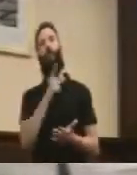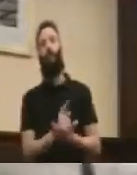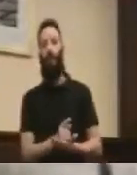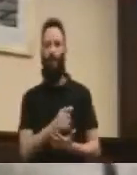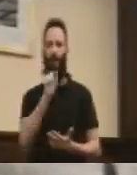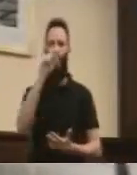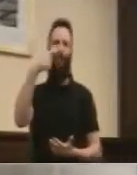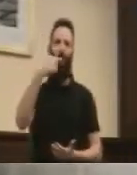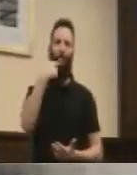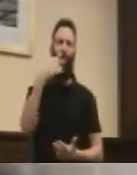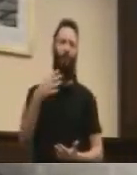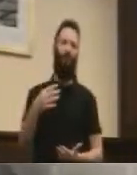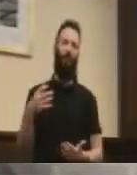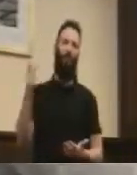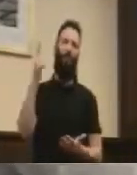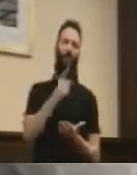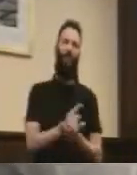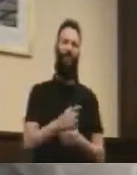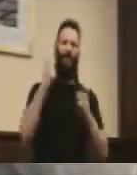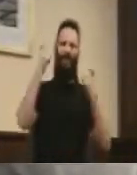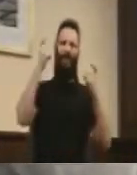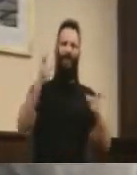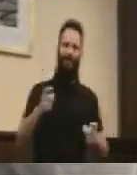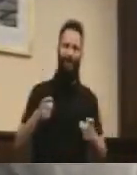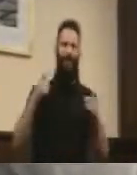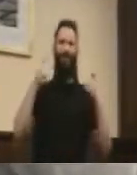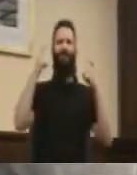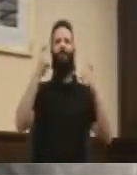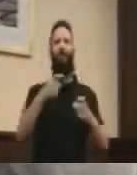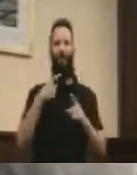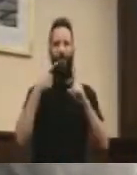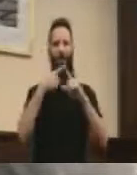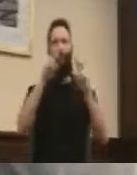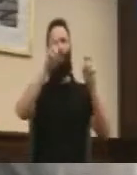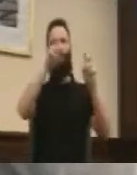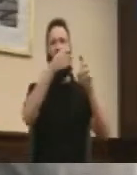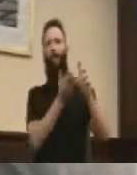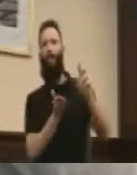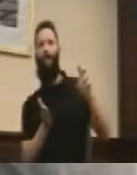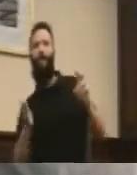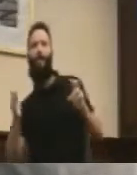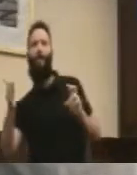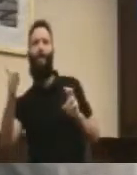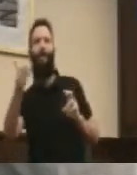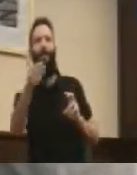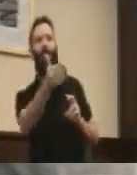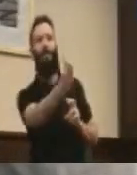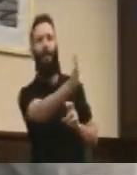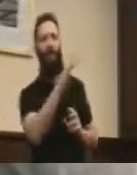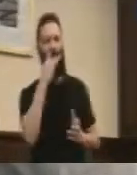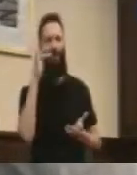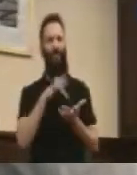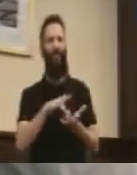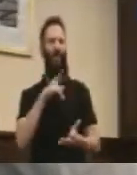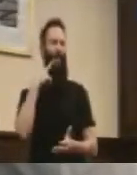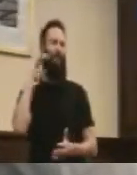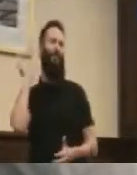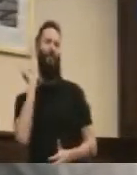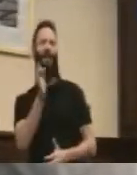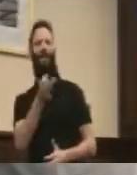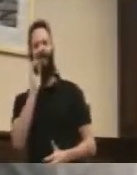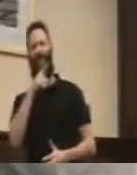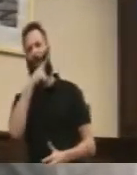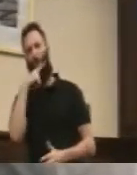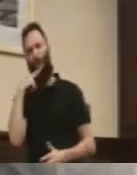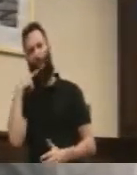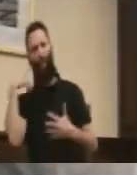Intento, qué malísimo intento de desviar el tema. ¿Cómo duelen las verdades? ¿Cómo duelen